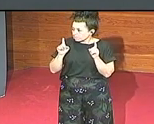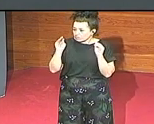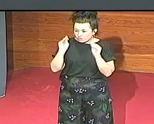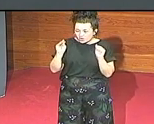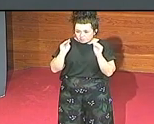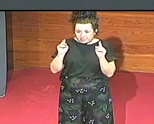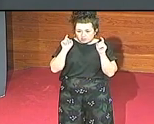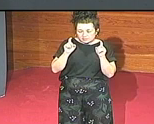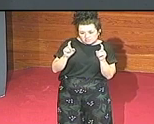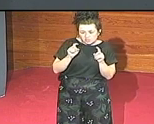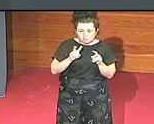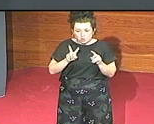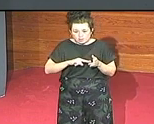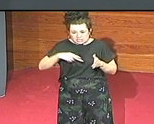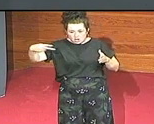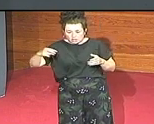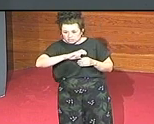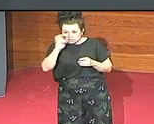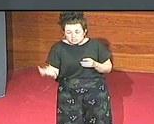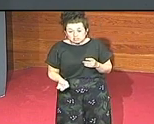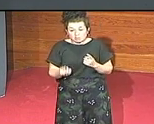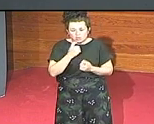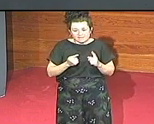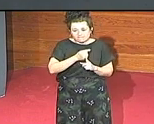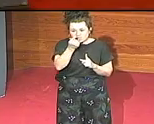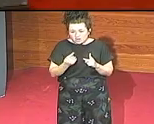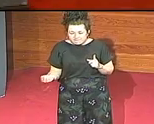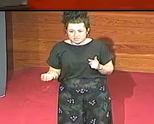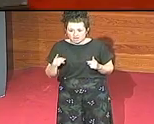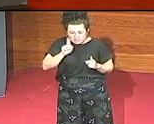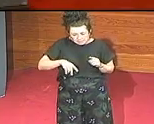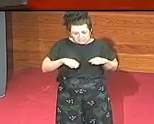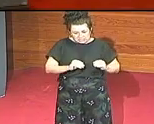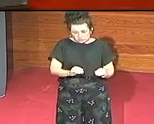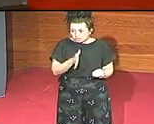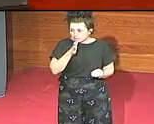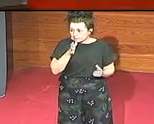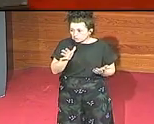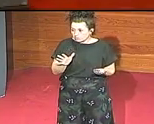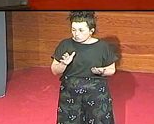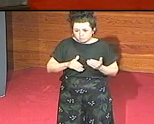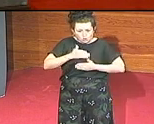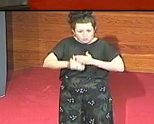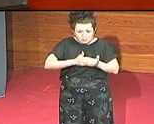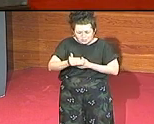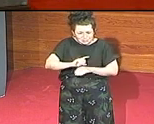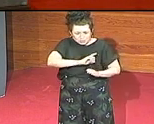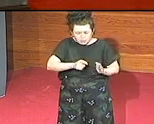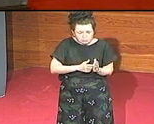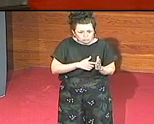las nuevas tecnologías infografías y también he utilizado pero tercero si es mostrado el proceso y tales